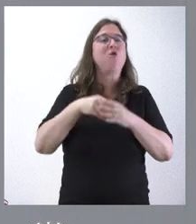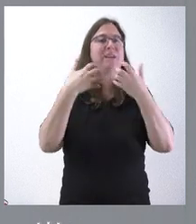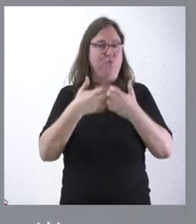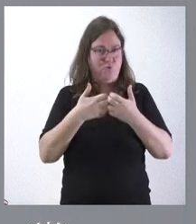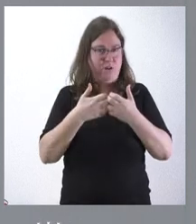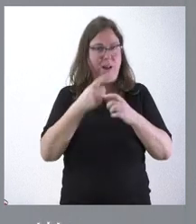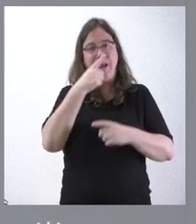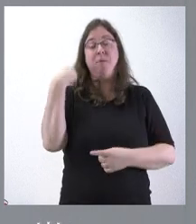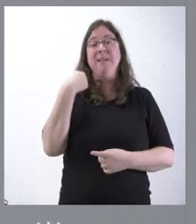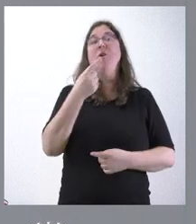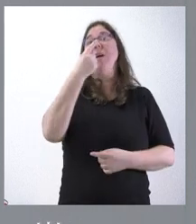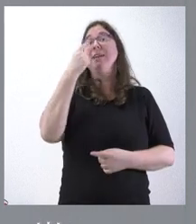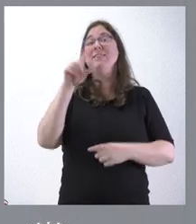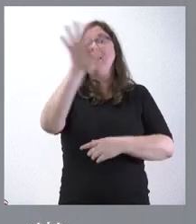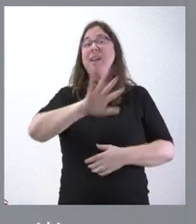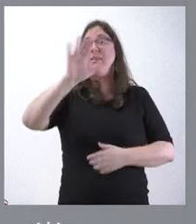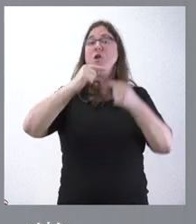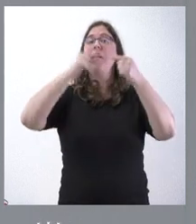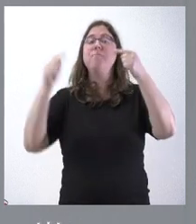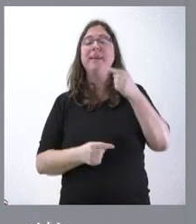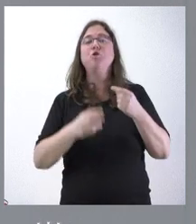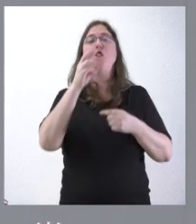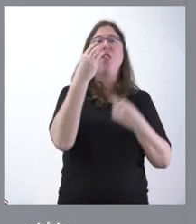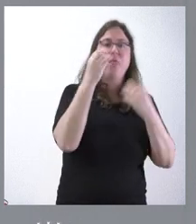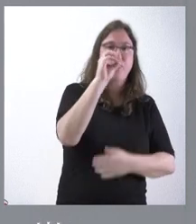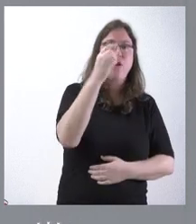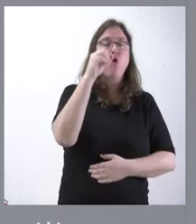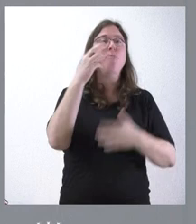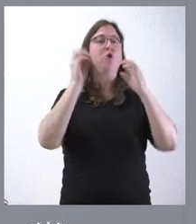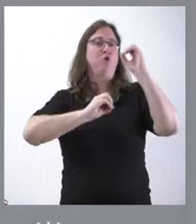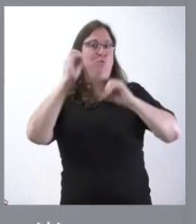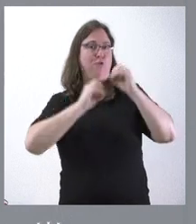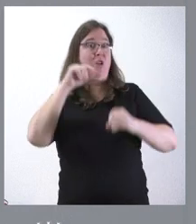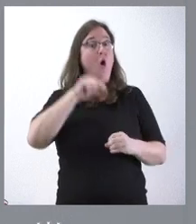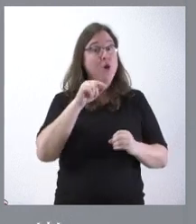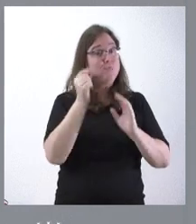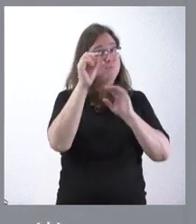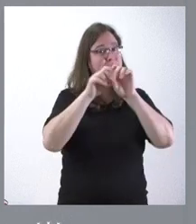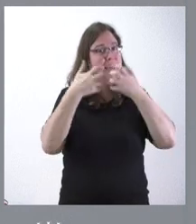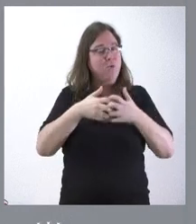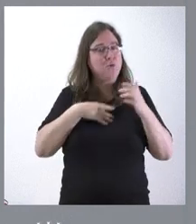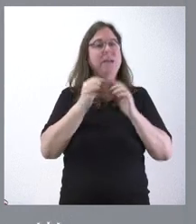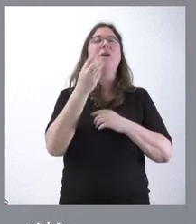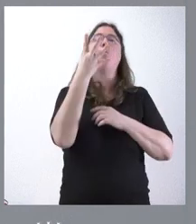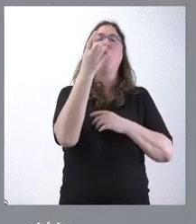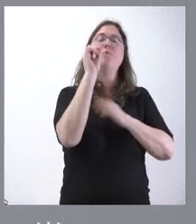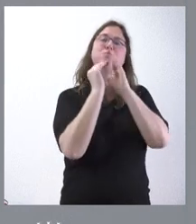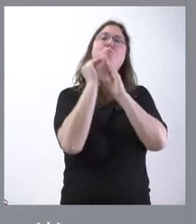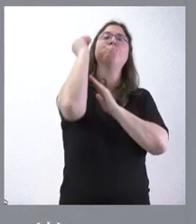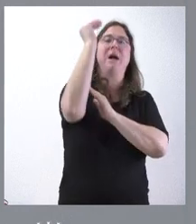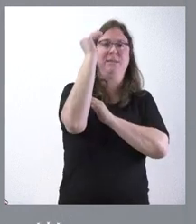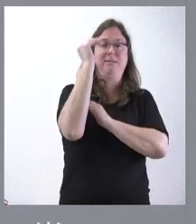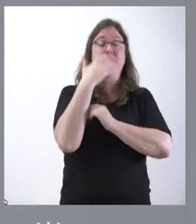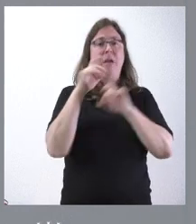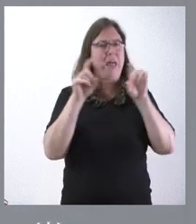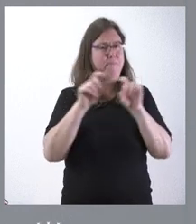bajada Nacional del 0,8 por. lo que nos hace que hoy nuestra industria tenga un peso de 4,3 puntos superior a la media española por tanto tenemos cada día empresas más